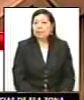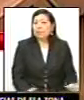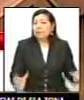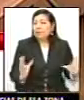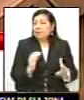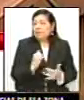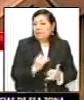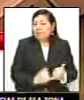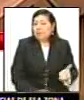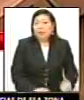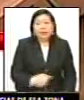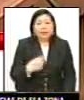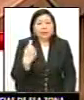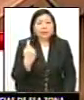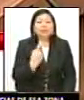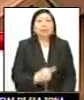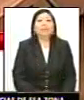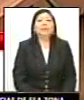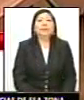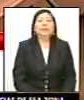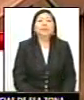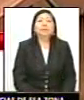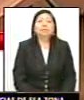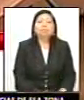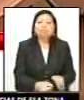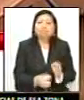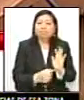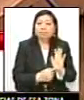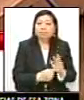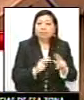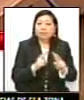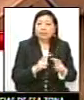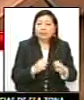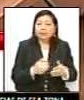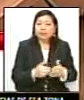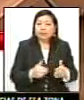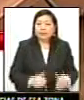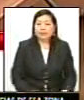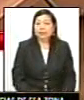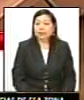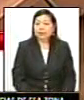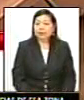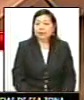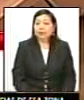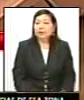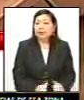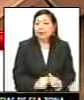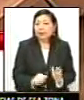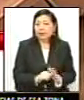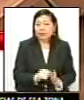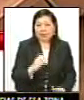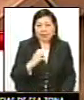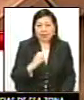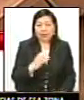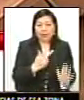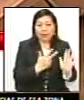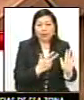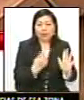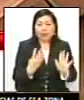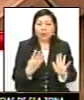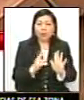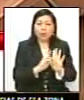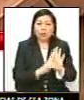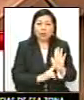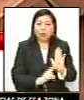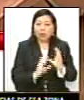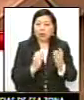Conclusiones. Primera. Por los argumentos expuestos en el análisis que antecede y de conformidad con el inciso C del artículo 89 del Reglamento